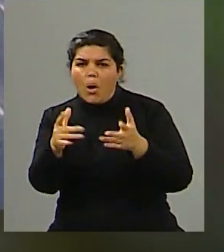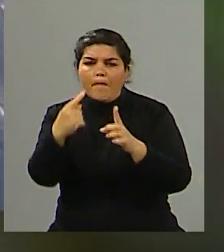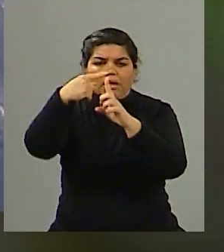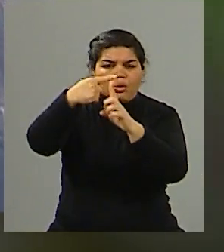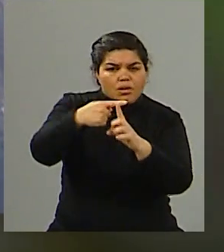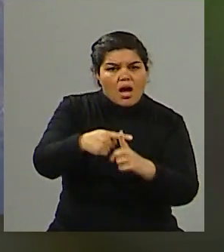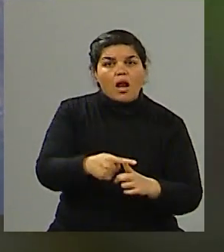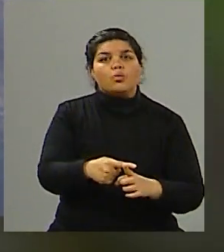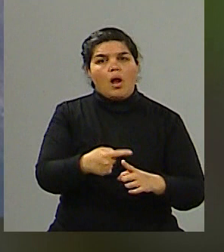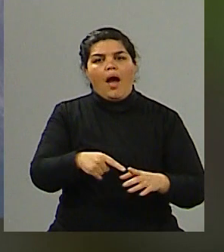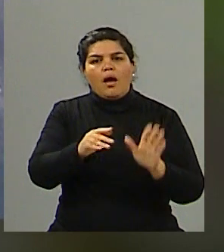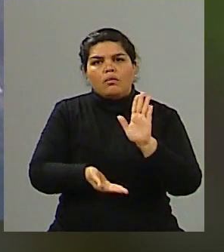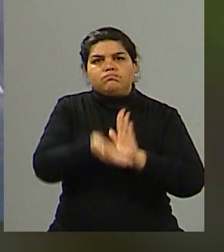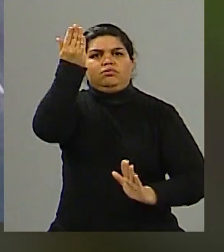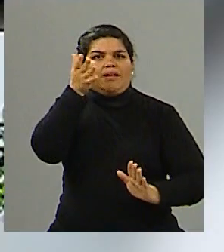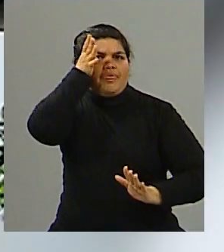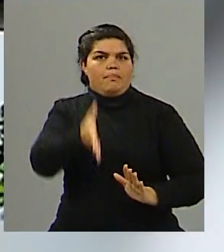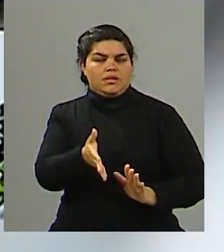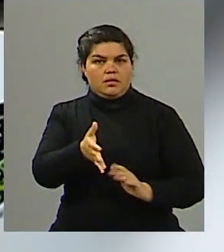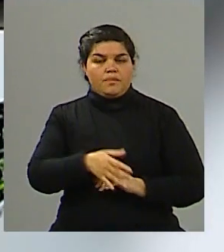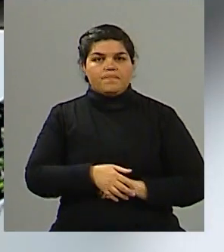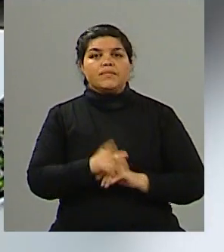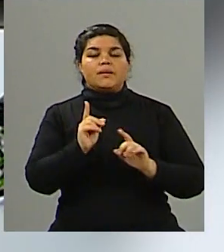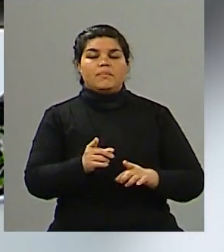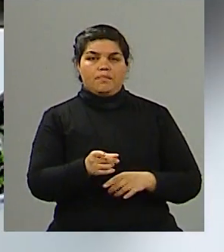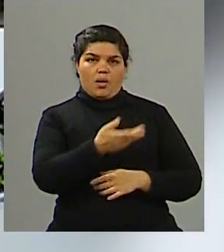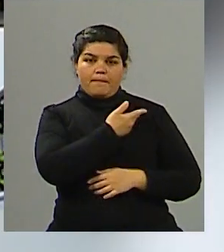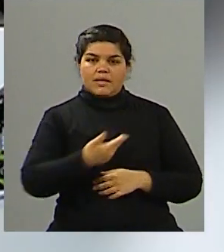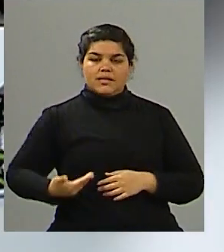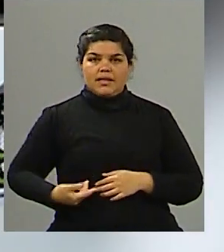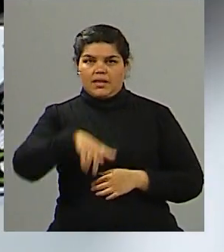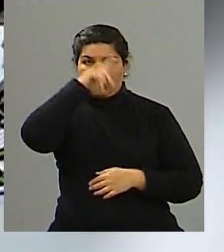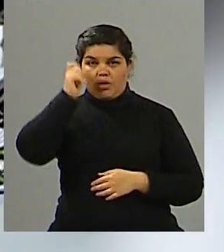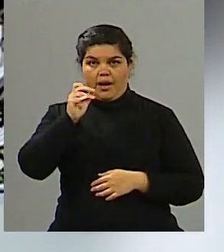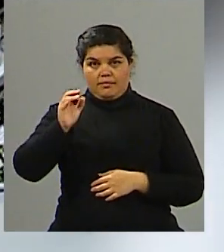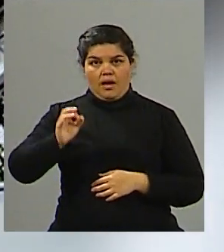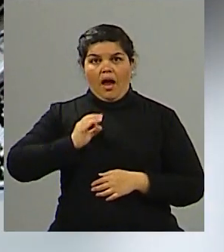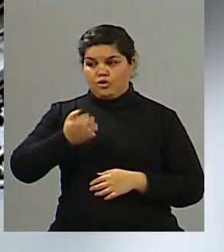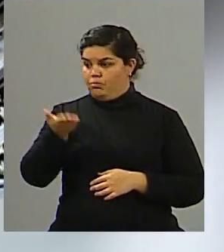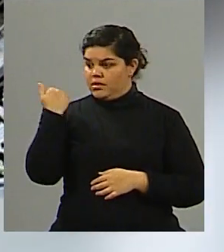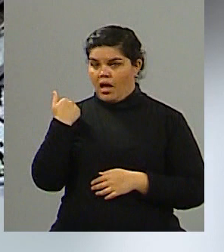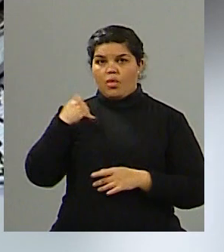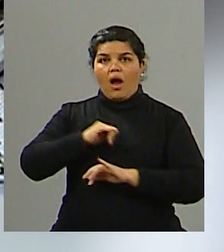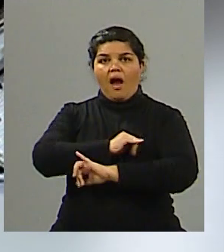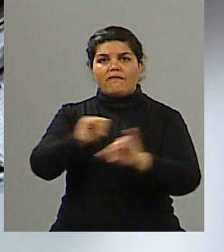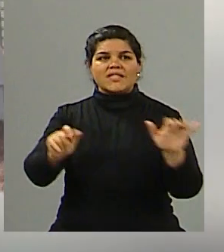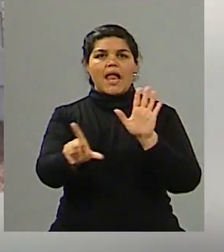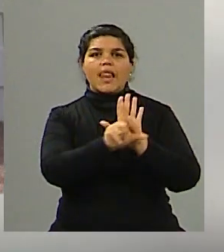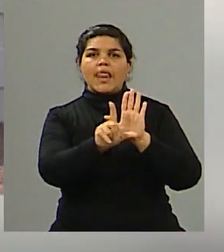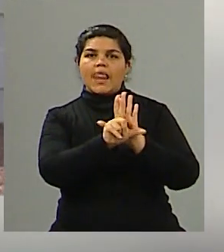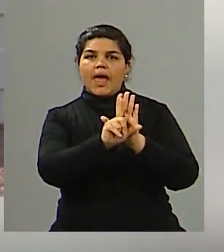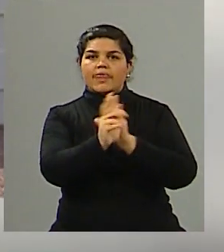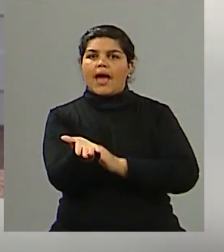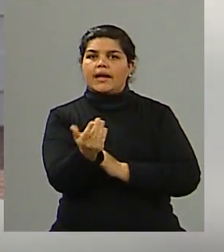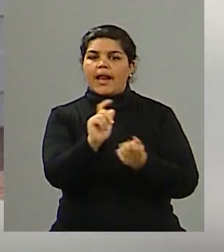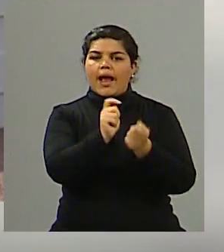El año pasado, el presidente de la Nación, en la apertura de sesiones del Congreso, dijo que había que modificar la ley de alquileres sin tener en